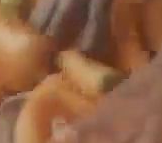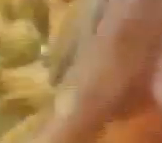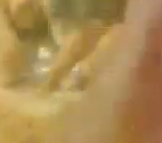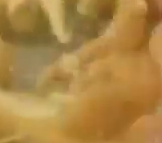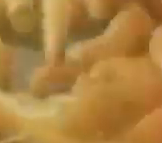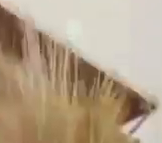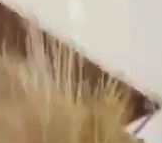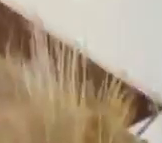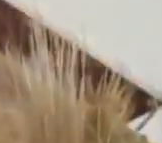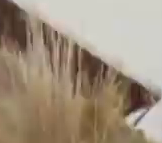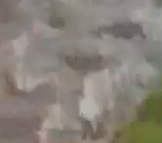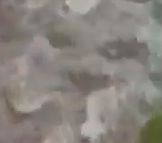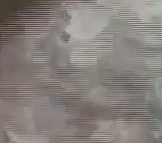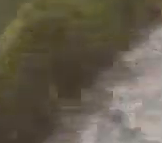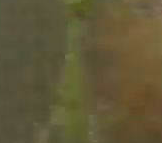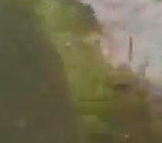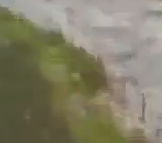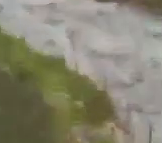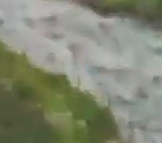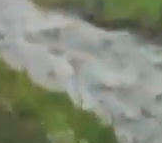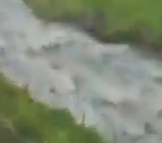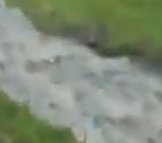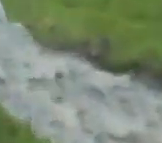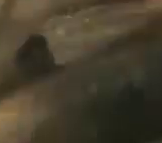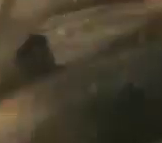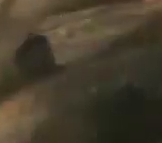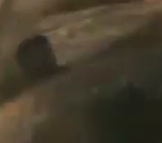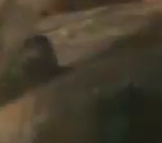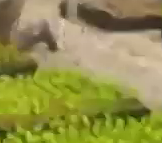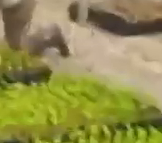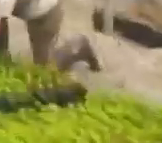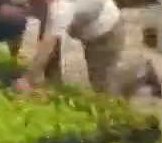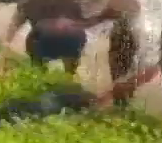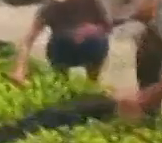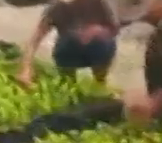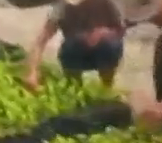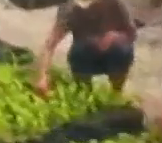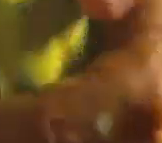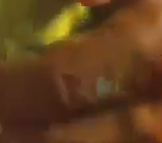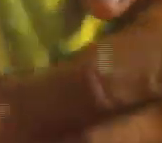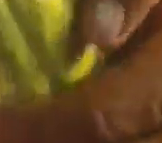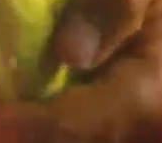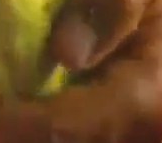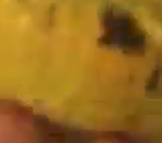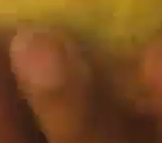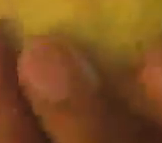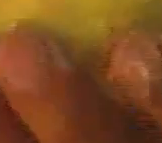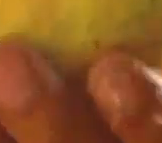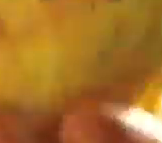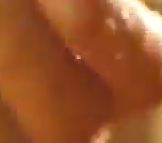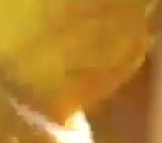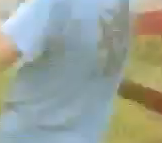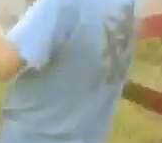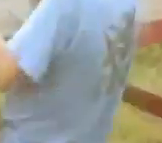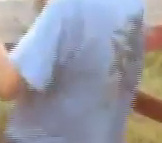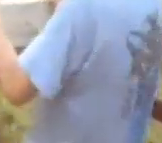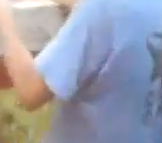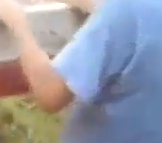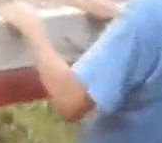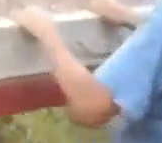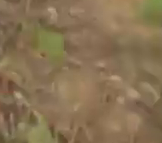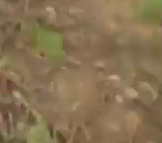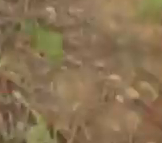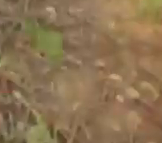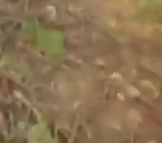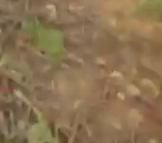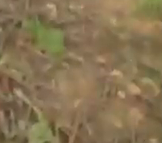agrícola. Con la unión nacional, la unión de todos los motores económicos, salirle al frente al bloqueo, salirle al frente a la